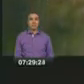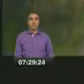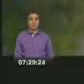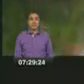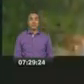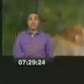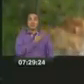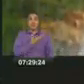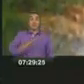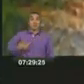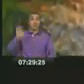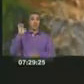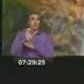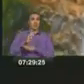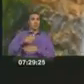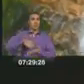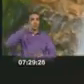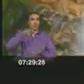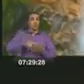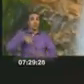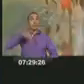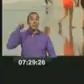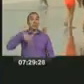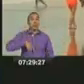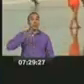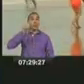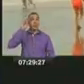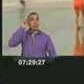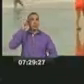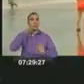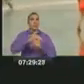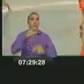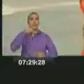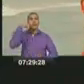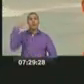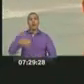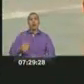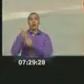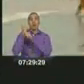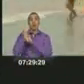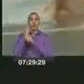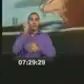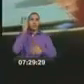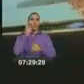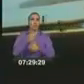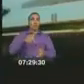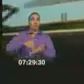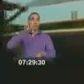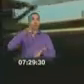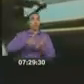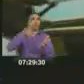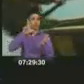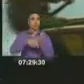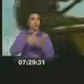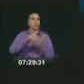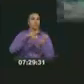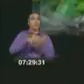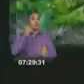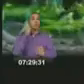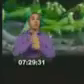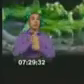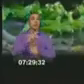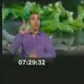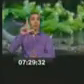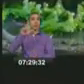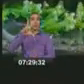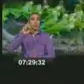El presidente de la República decretó que el martes 1 de mayo será feriado obligatorio y, considerando esto, en un decreto posterior estableció que la jornada laboral del